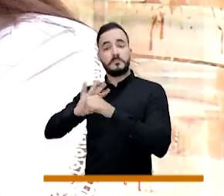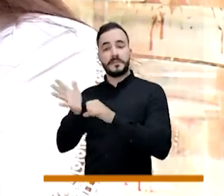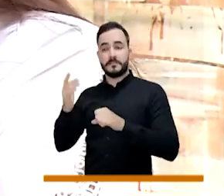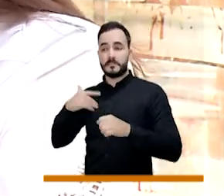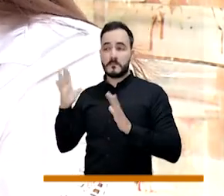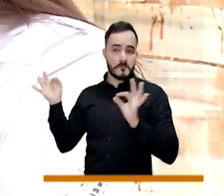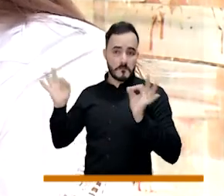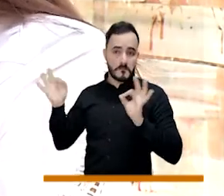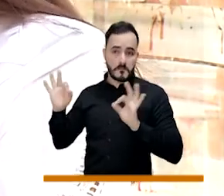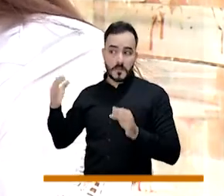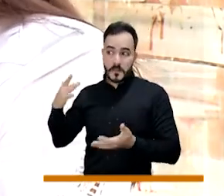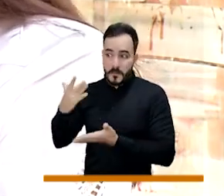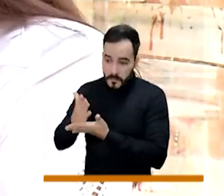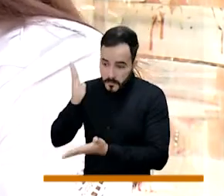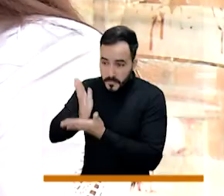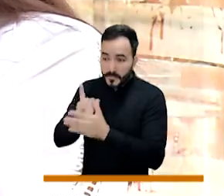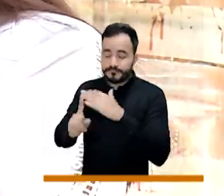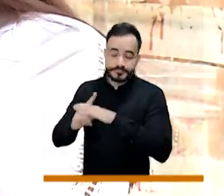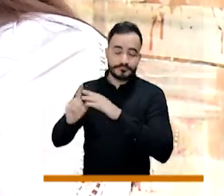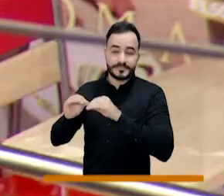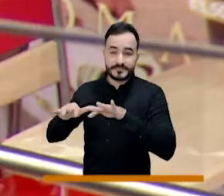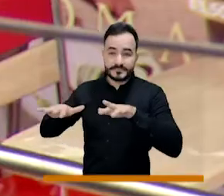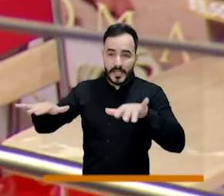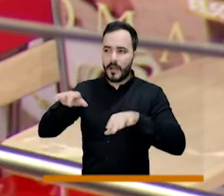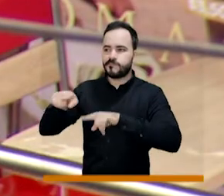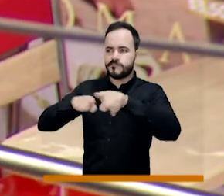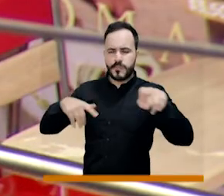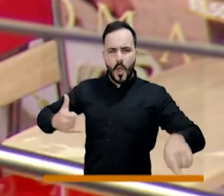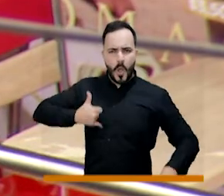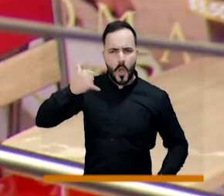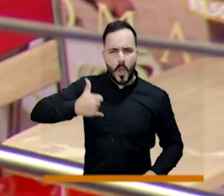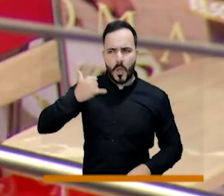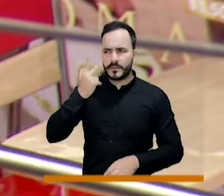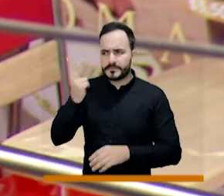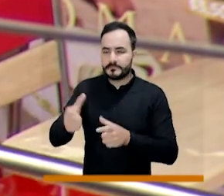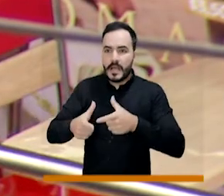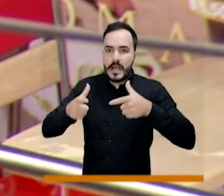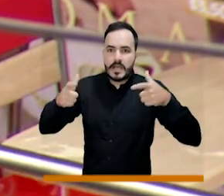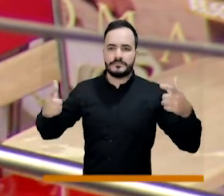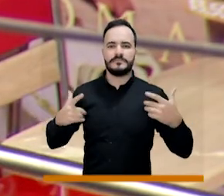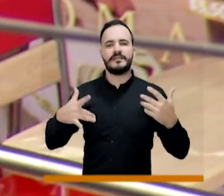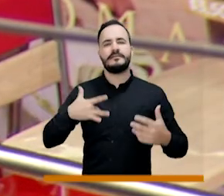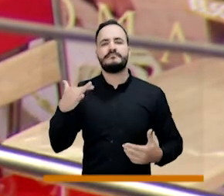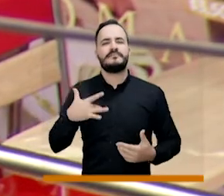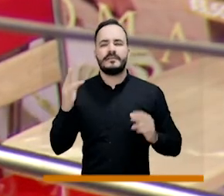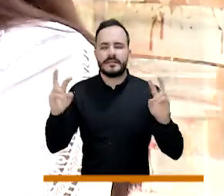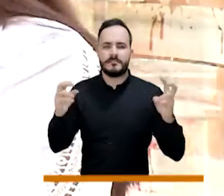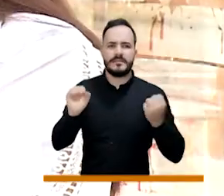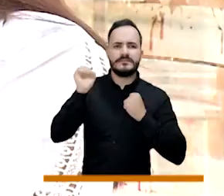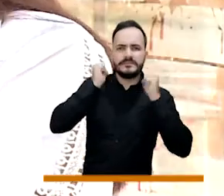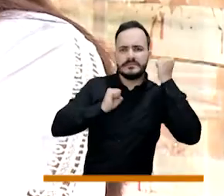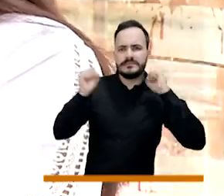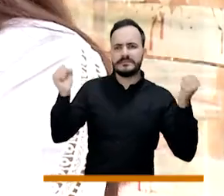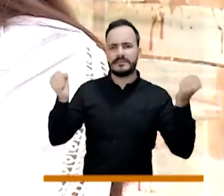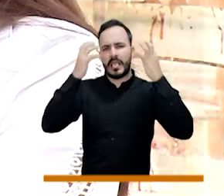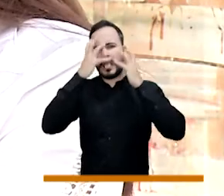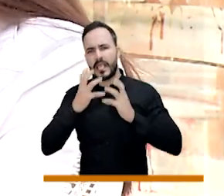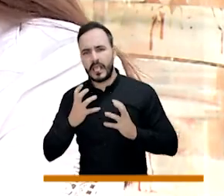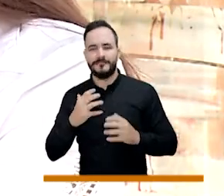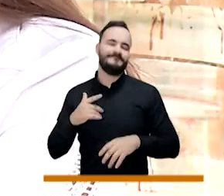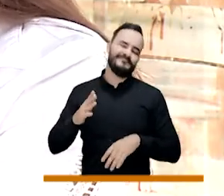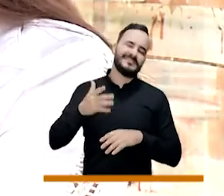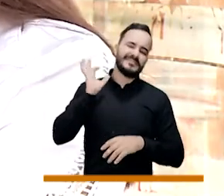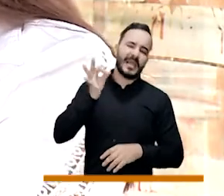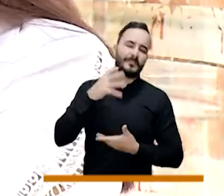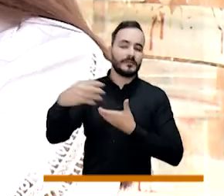¿sí?, comienzan a aumentar en adolescentes los síntomas de ansiedad y depresión, porque ya venían acostumbrados a